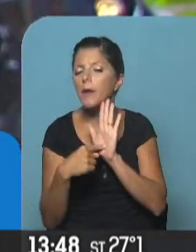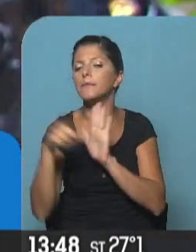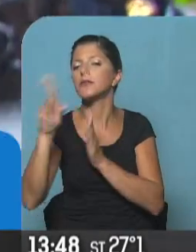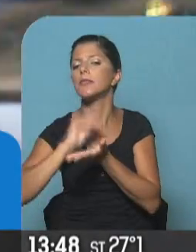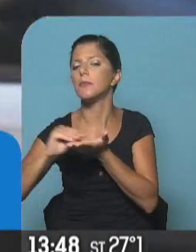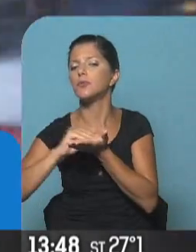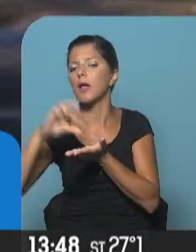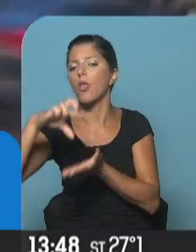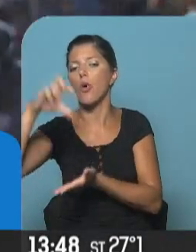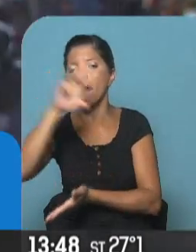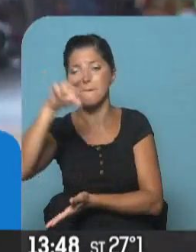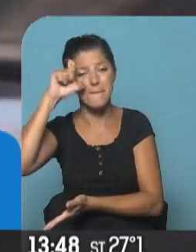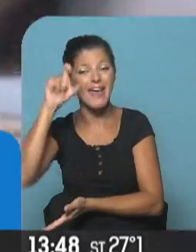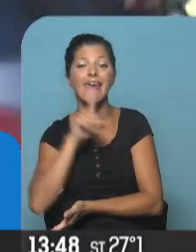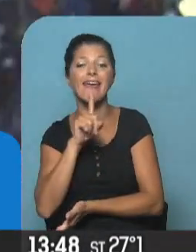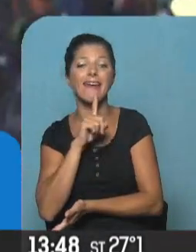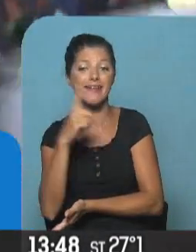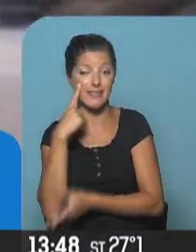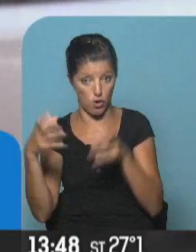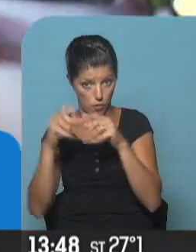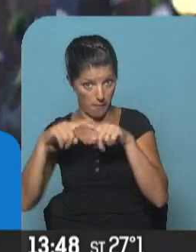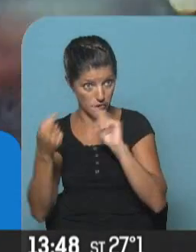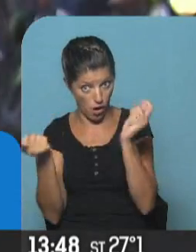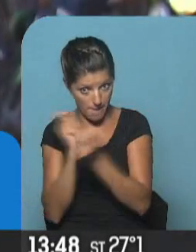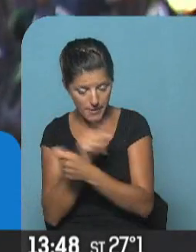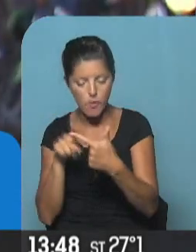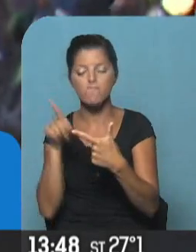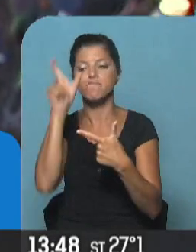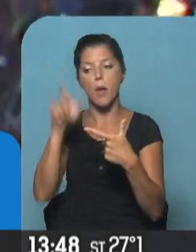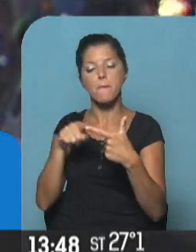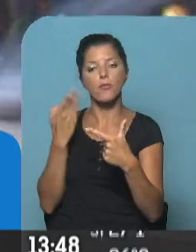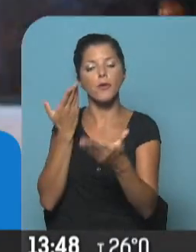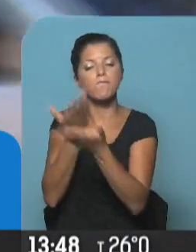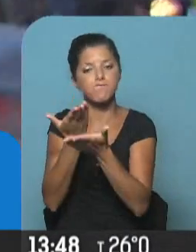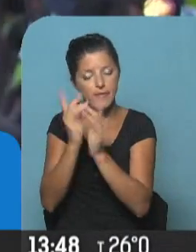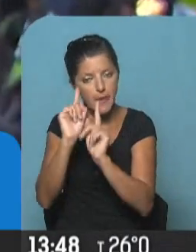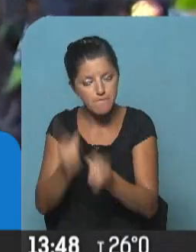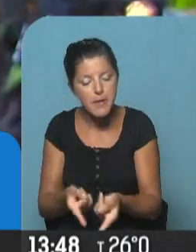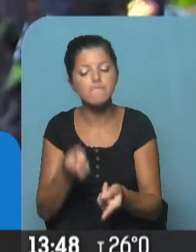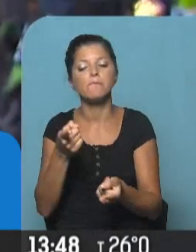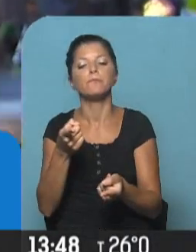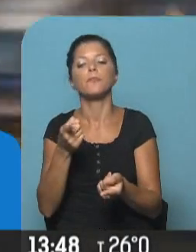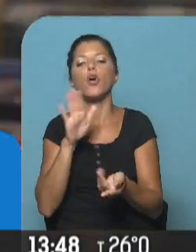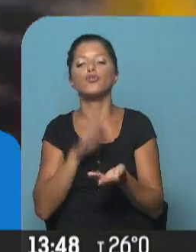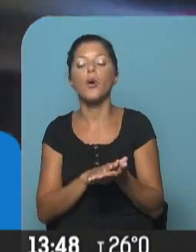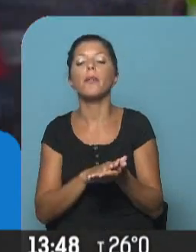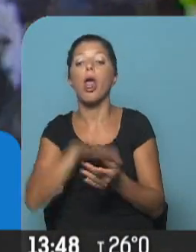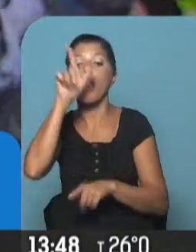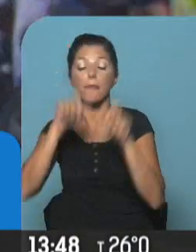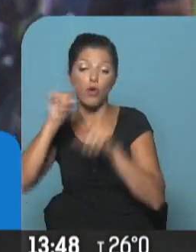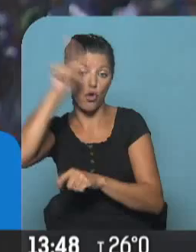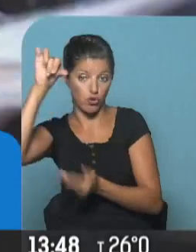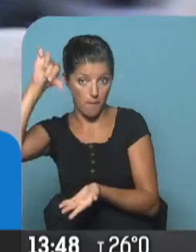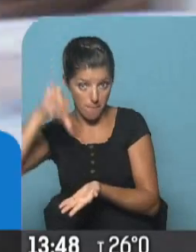Petri del bloque de Cambiemos, y que habla justamente de la posibilidad de llevar adelante algún tipo de cobro a los